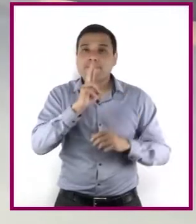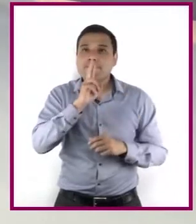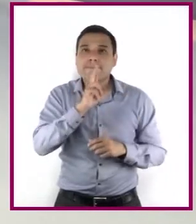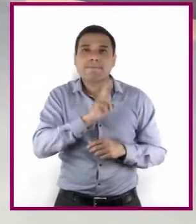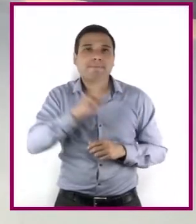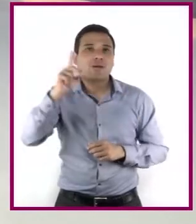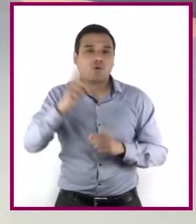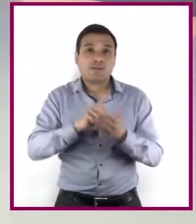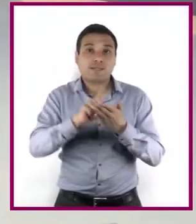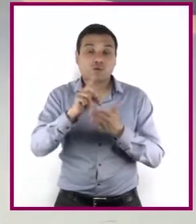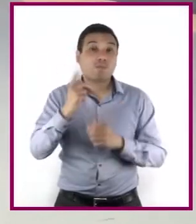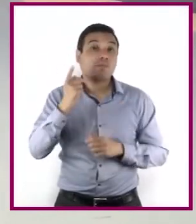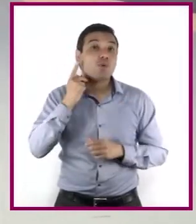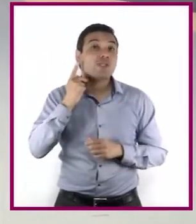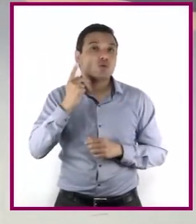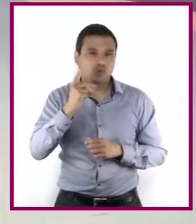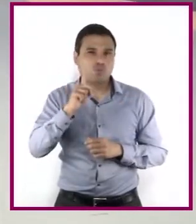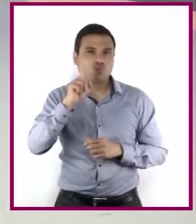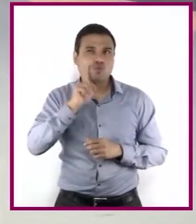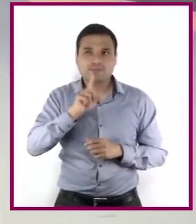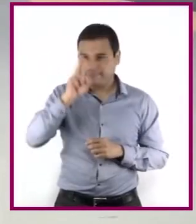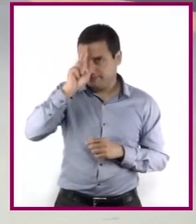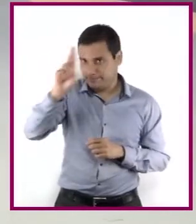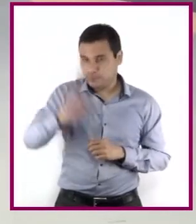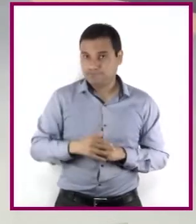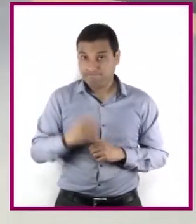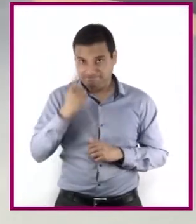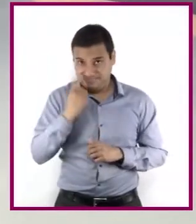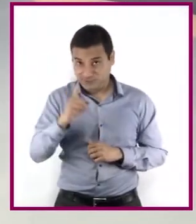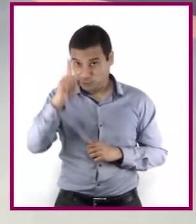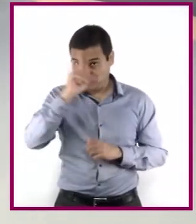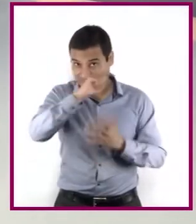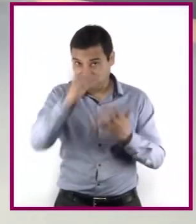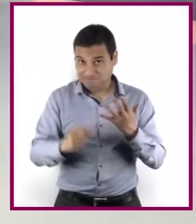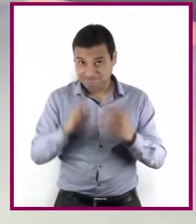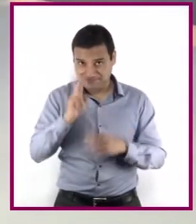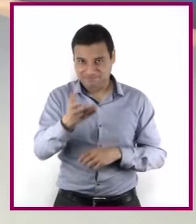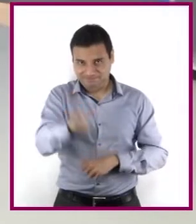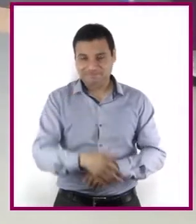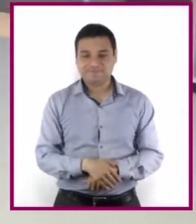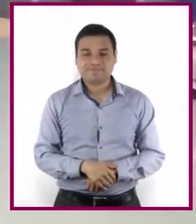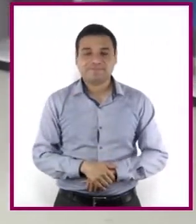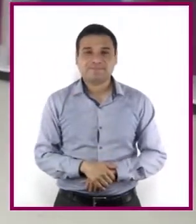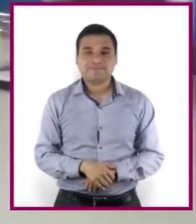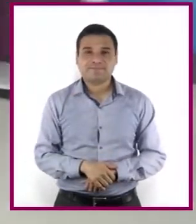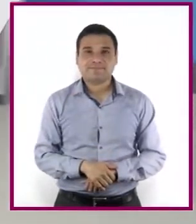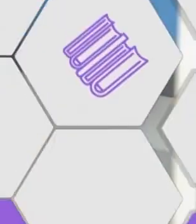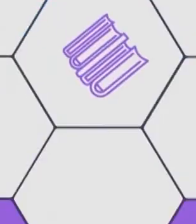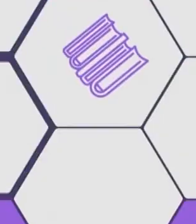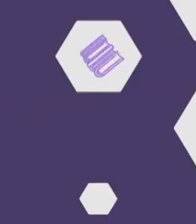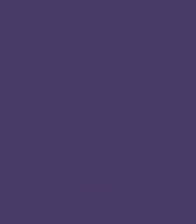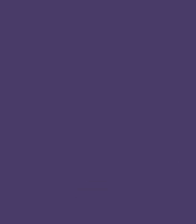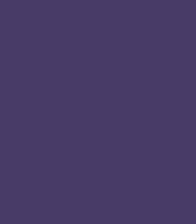los derechos políticos de las mujeres. Escuchen atentamente.